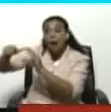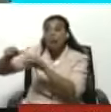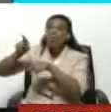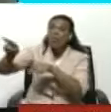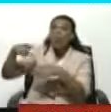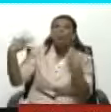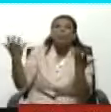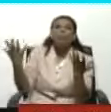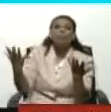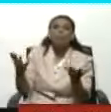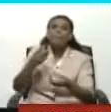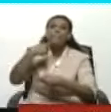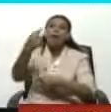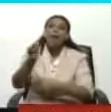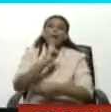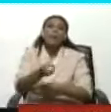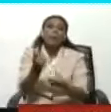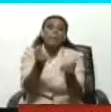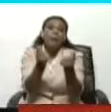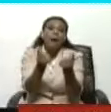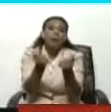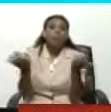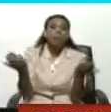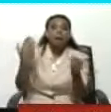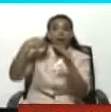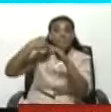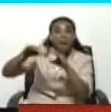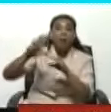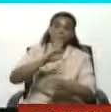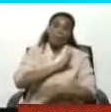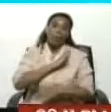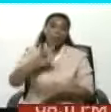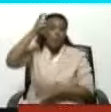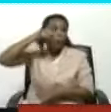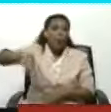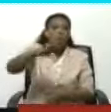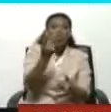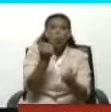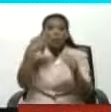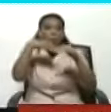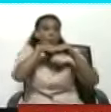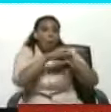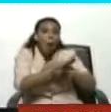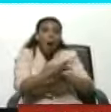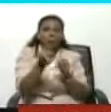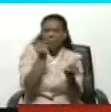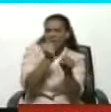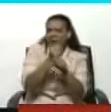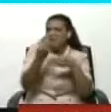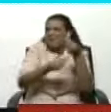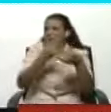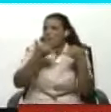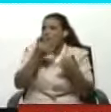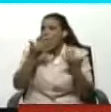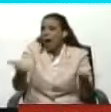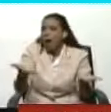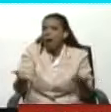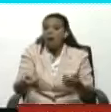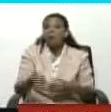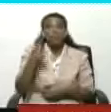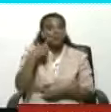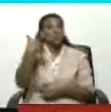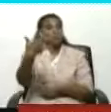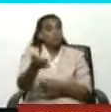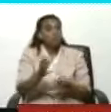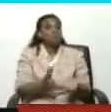ver qué carrizo hacen ustedes con la plata que le pertenece al pueblo. ¿A dónde la llevan? ¿Qué trabajo hacen? Por eso es que yo